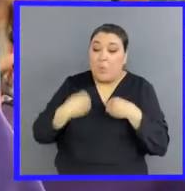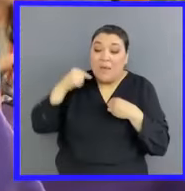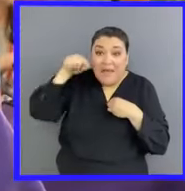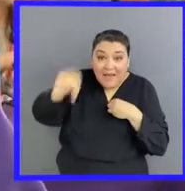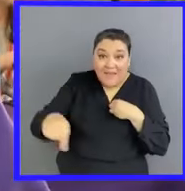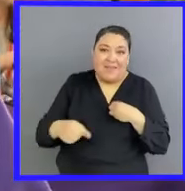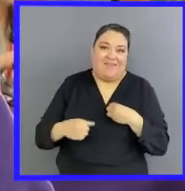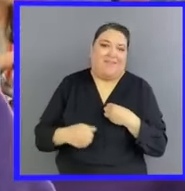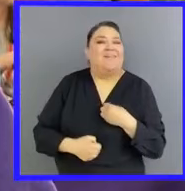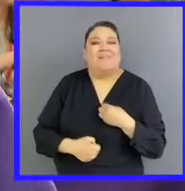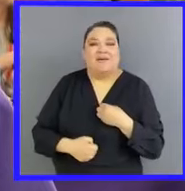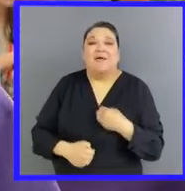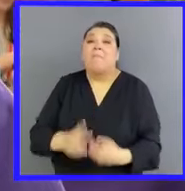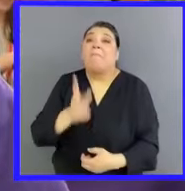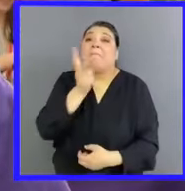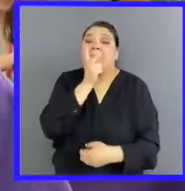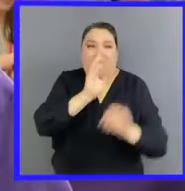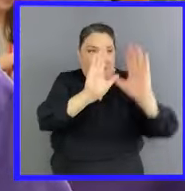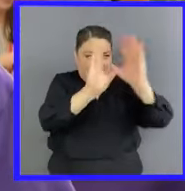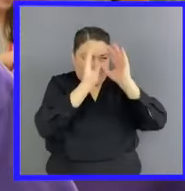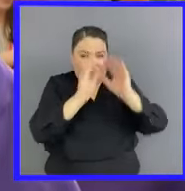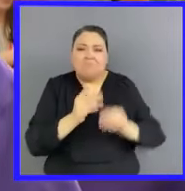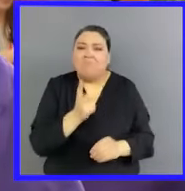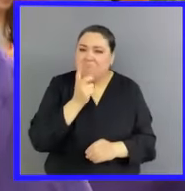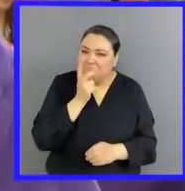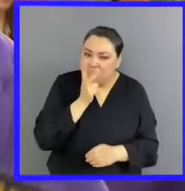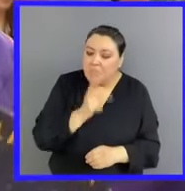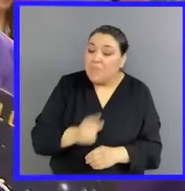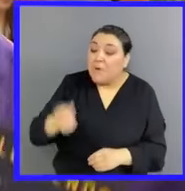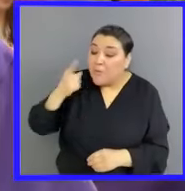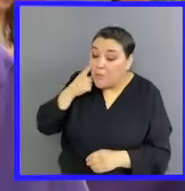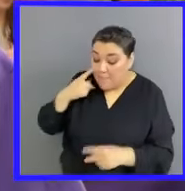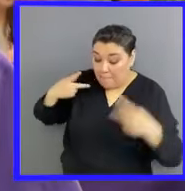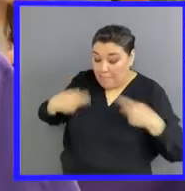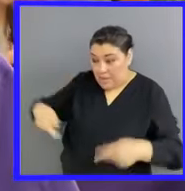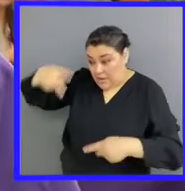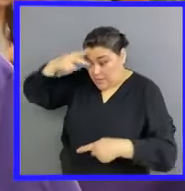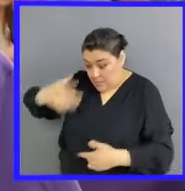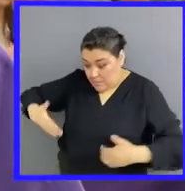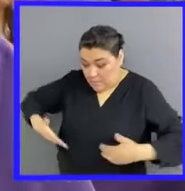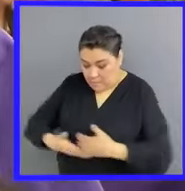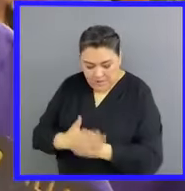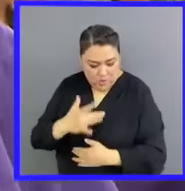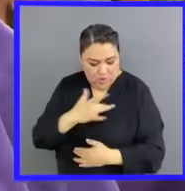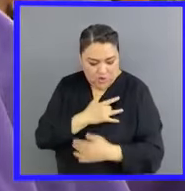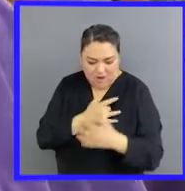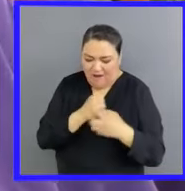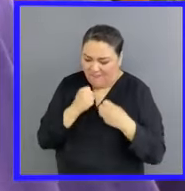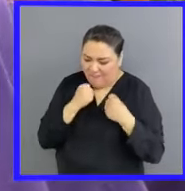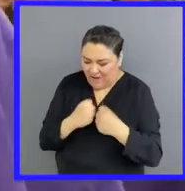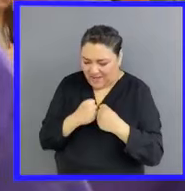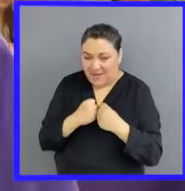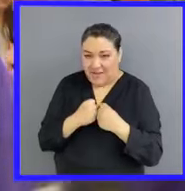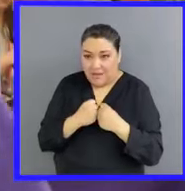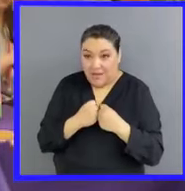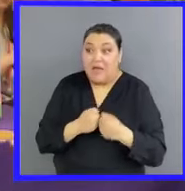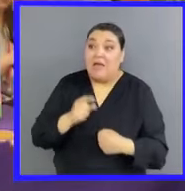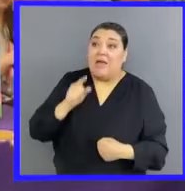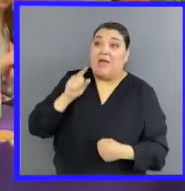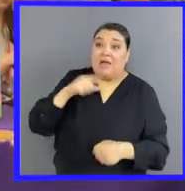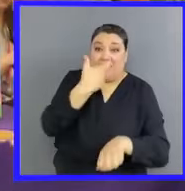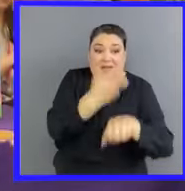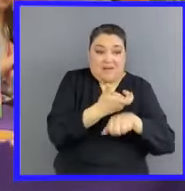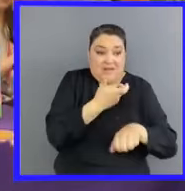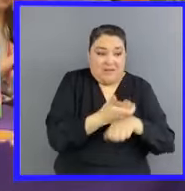mi papá me dijo que los mexicanos tienen mucho corazón y que los pobrecitos gringos perdieron